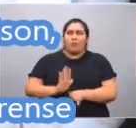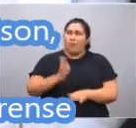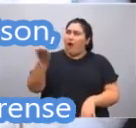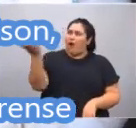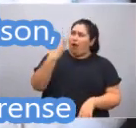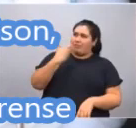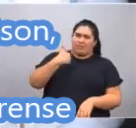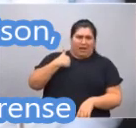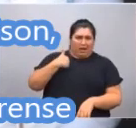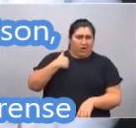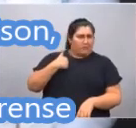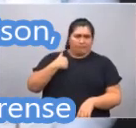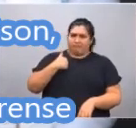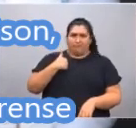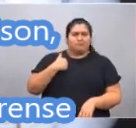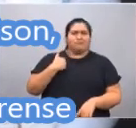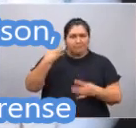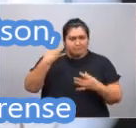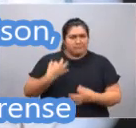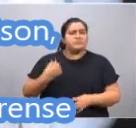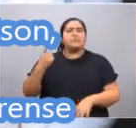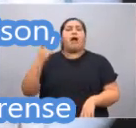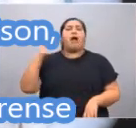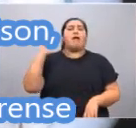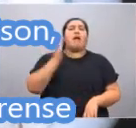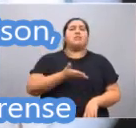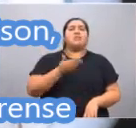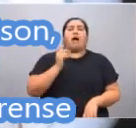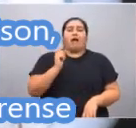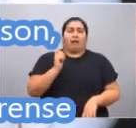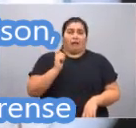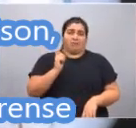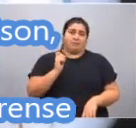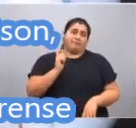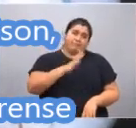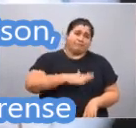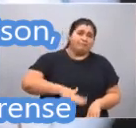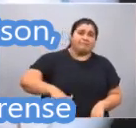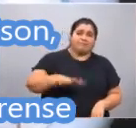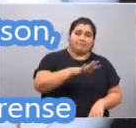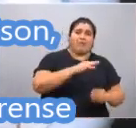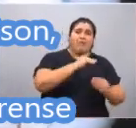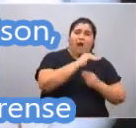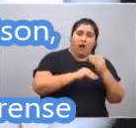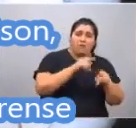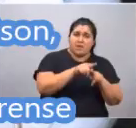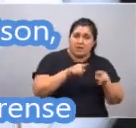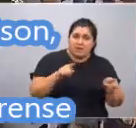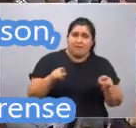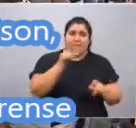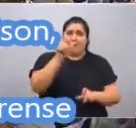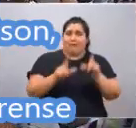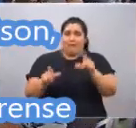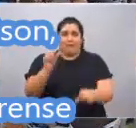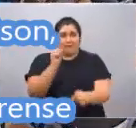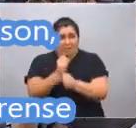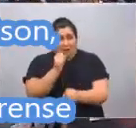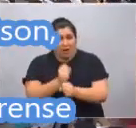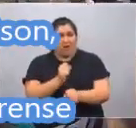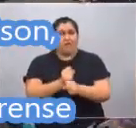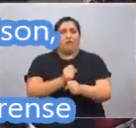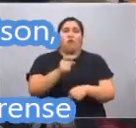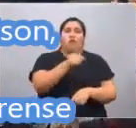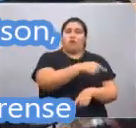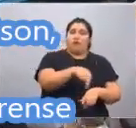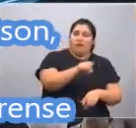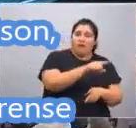gobierno. Eso es un castigo directo a las familias, a los trabajadores, a los